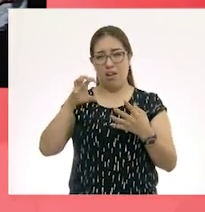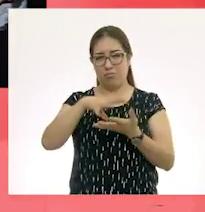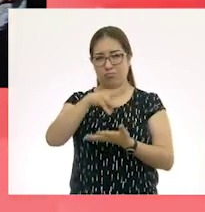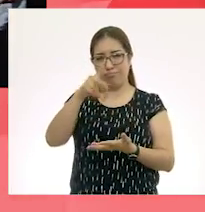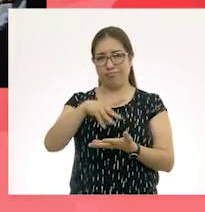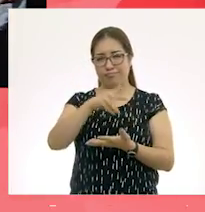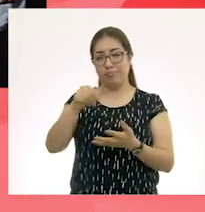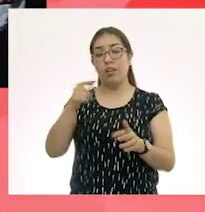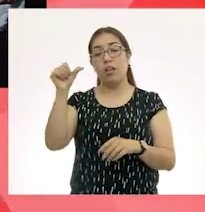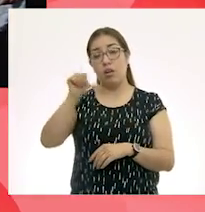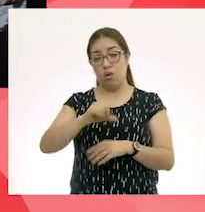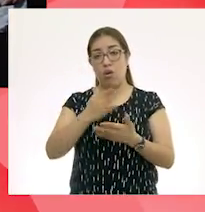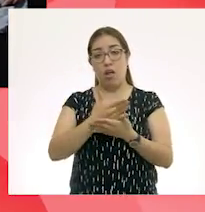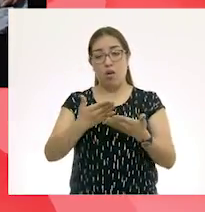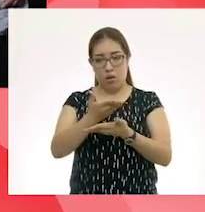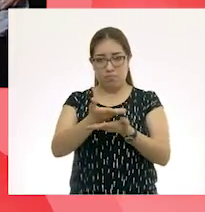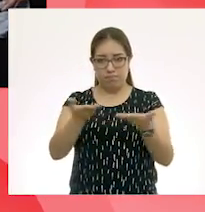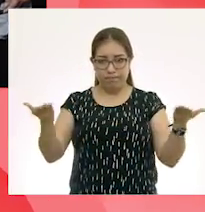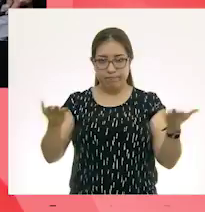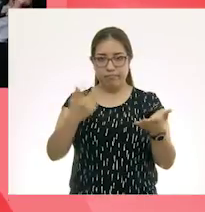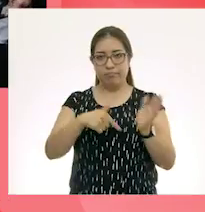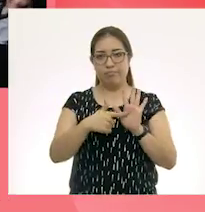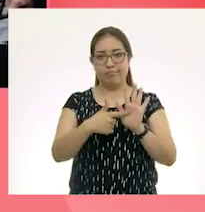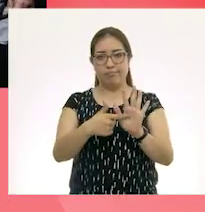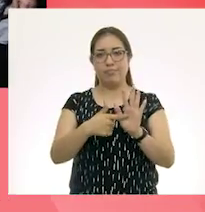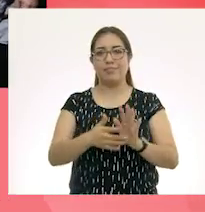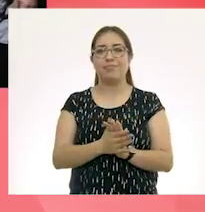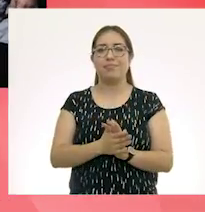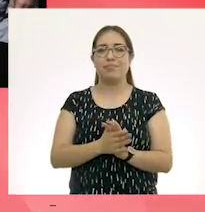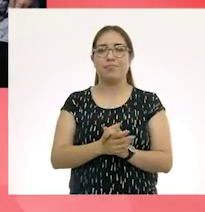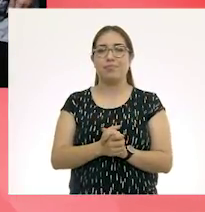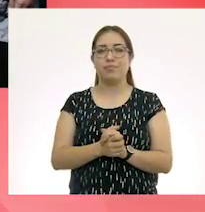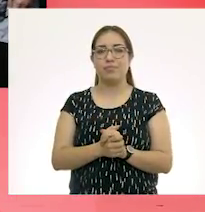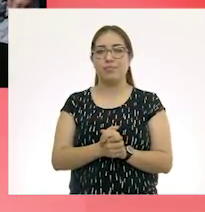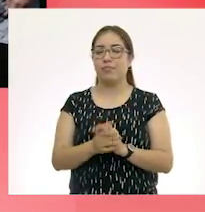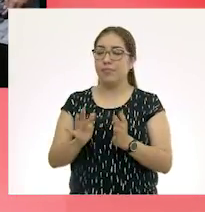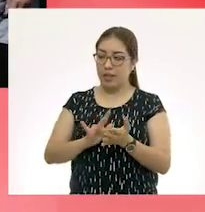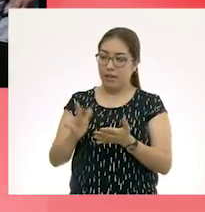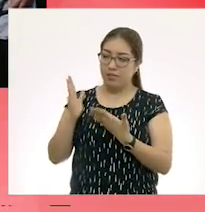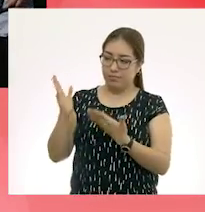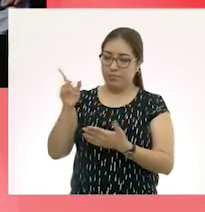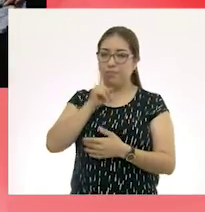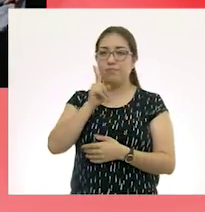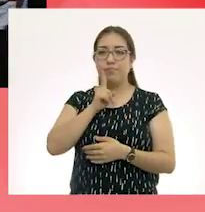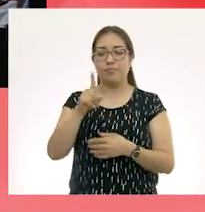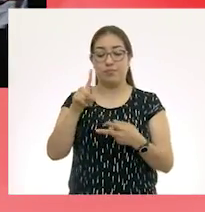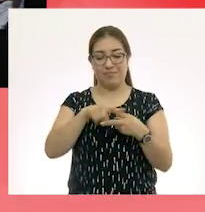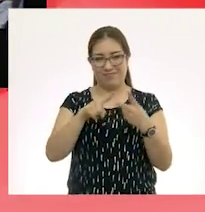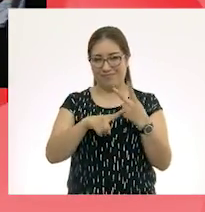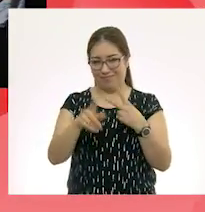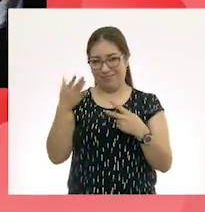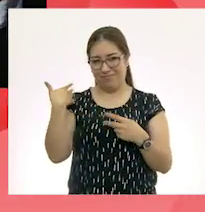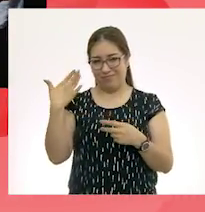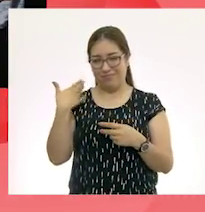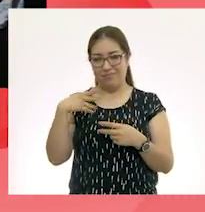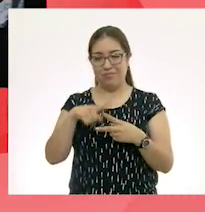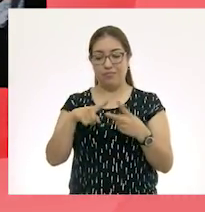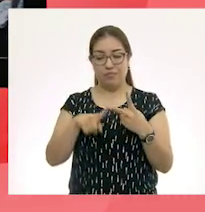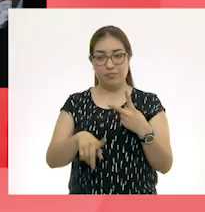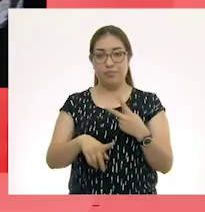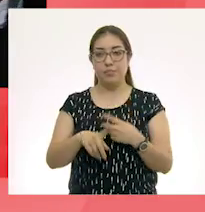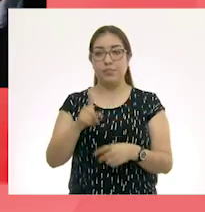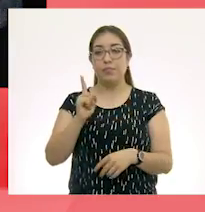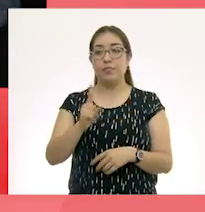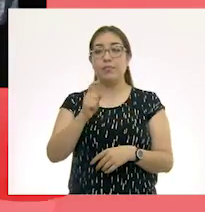vamos a compartir con todos ustedes, gracias a la señora María y a la señora Albina Olvera, la receta de